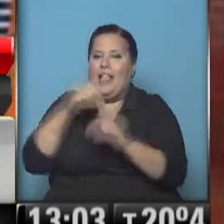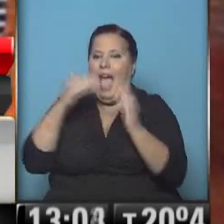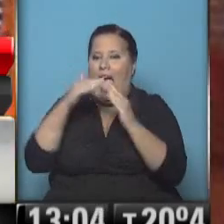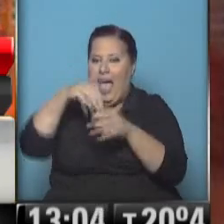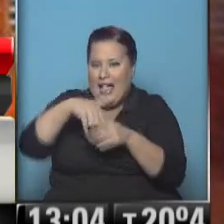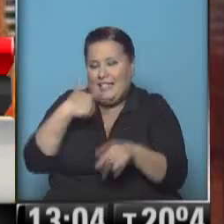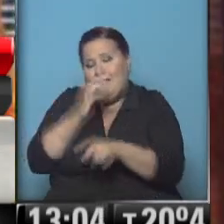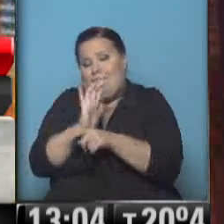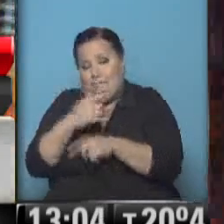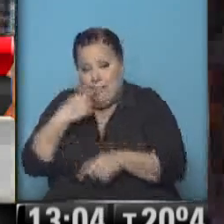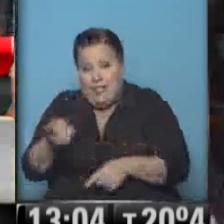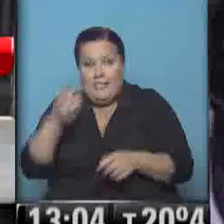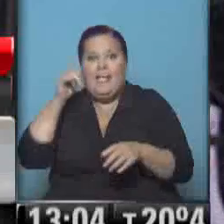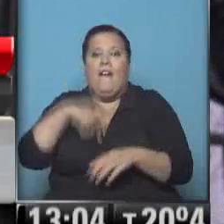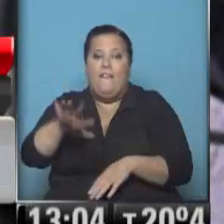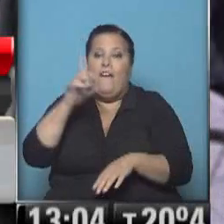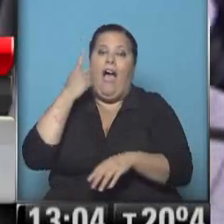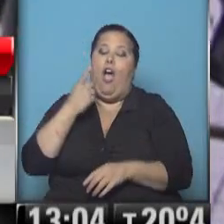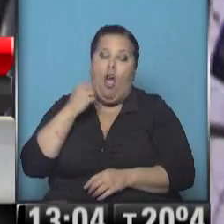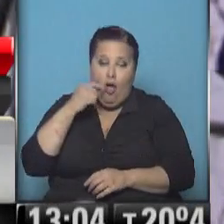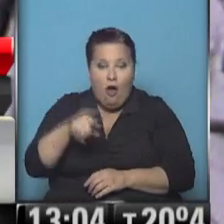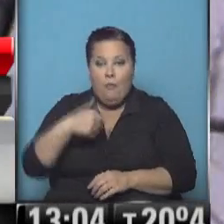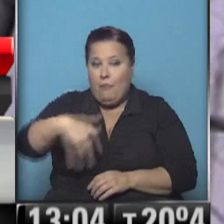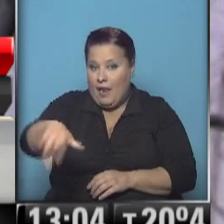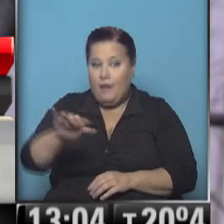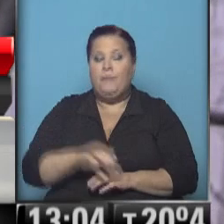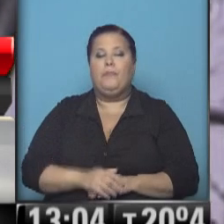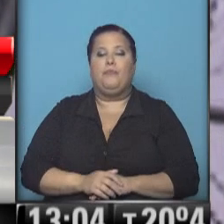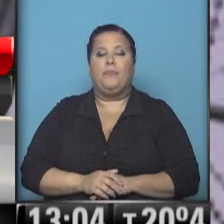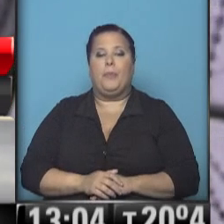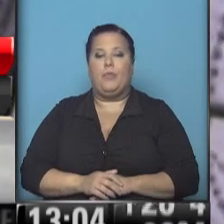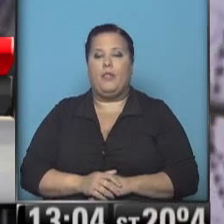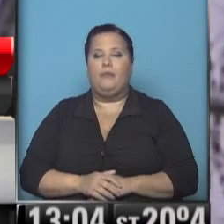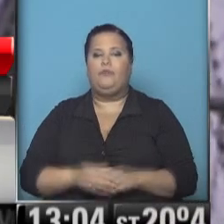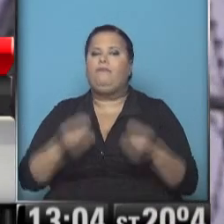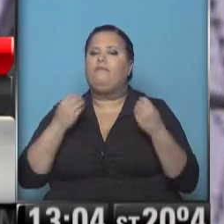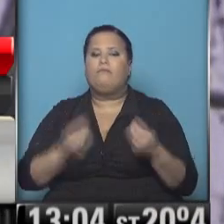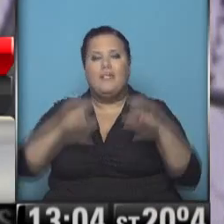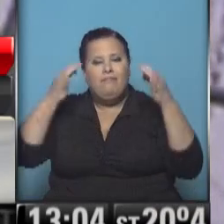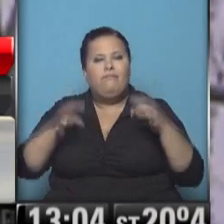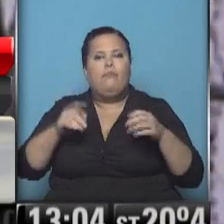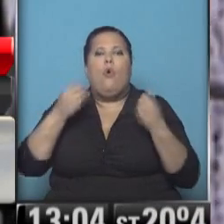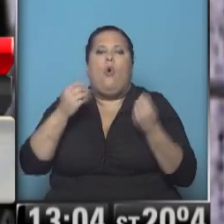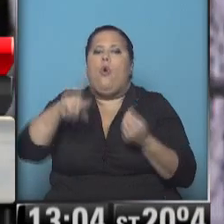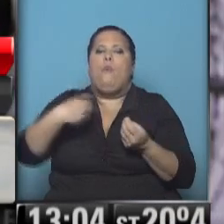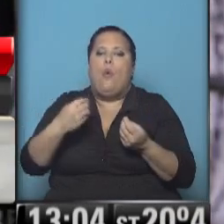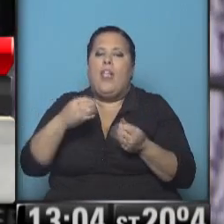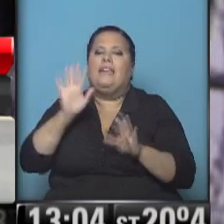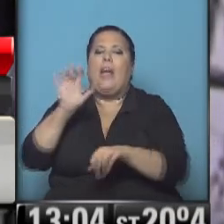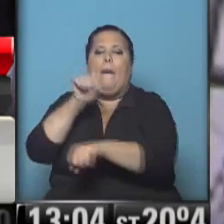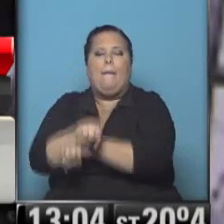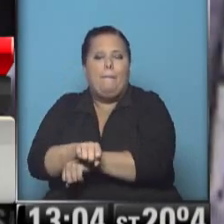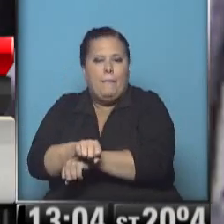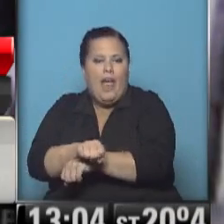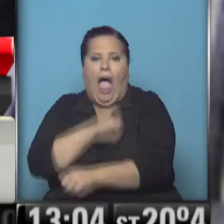si es que así la podemos calificar, a la que será sometido Kevin en las próximas horas, ¿cuál es el argumento por el cual se lo mantenía